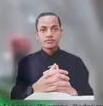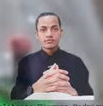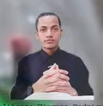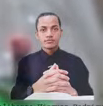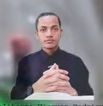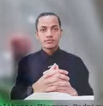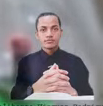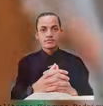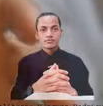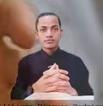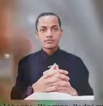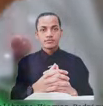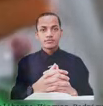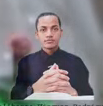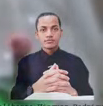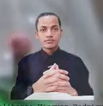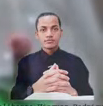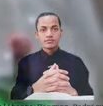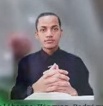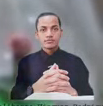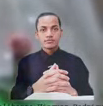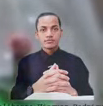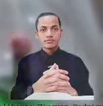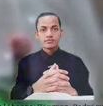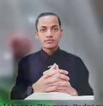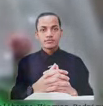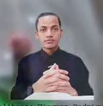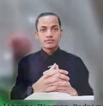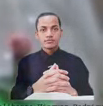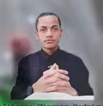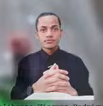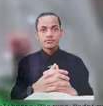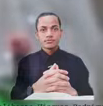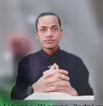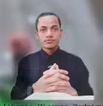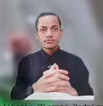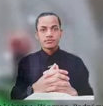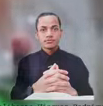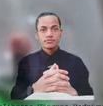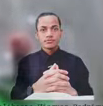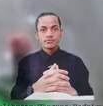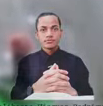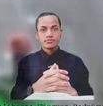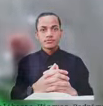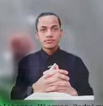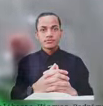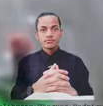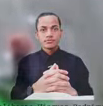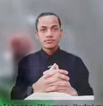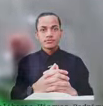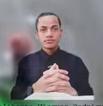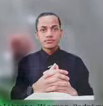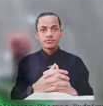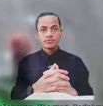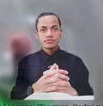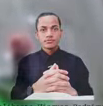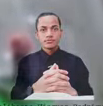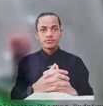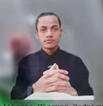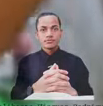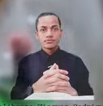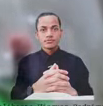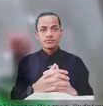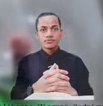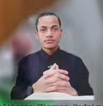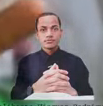que se cuenta en la paleoantropología sobre la evolución del linaje de los seres humanos. Y en esta ocasión